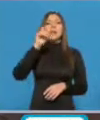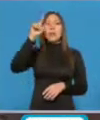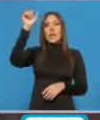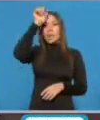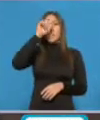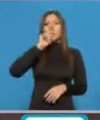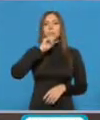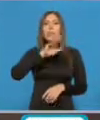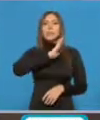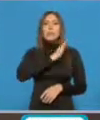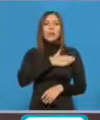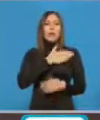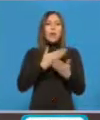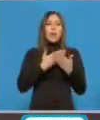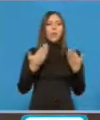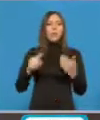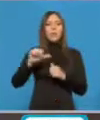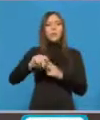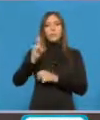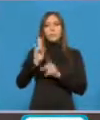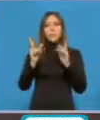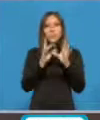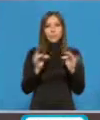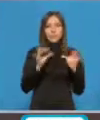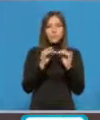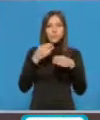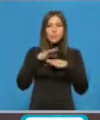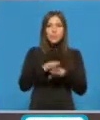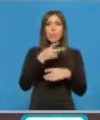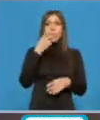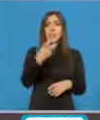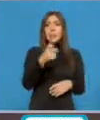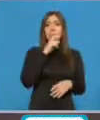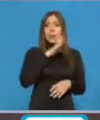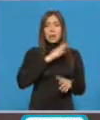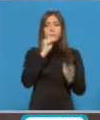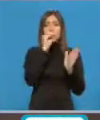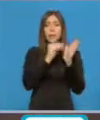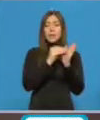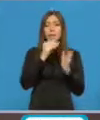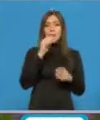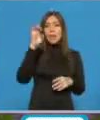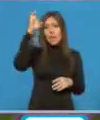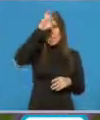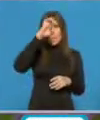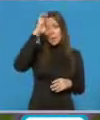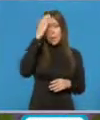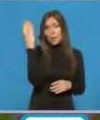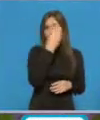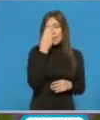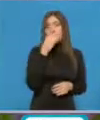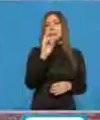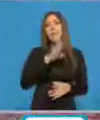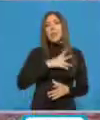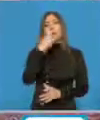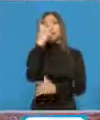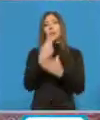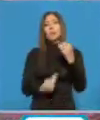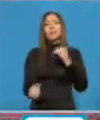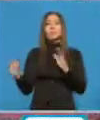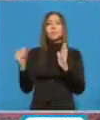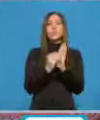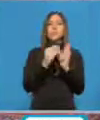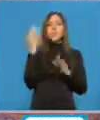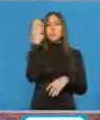vamos a hablar? ¿De quién Del vamos que a es hablar ahora? el que viene en los evangelios, ¿está en la Biblia? ¿Santiago? Los dos. Los dos vienen. Los dos están en los evangelios. Ah,